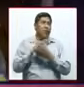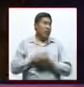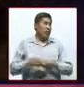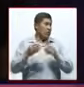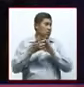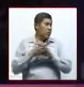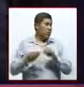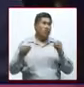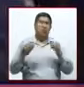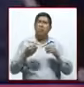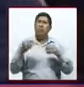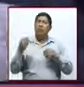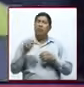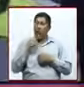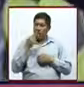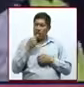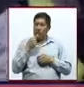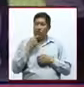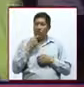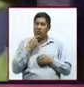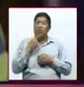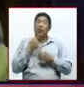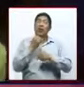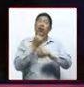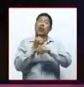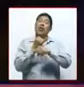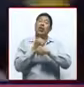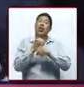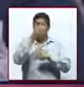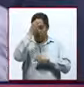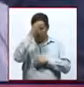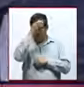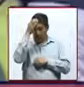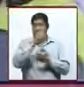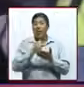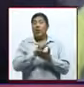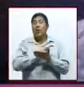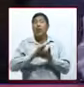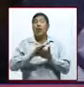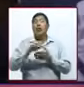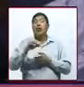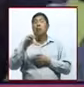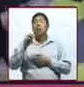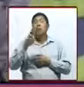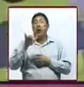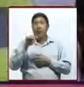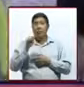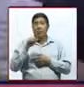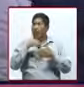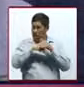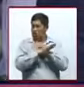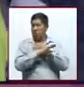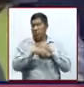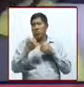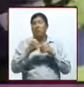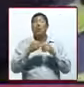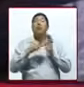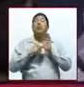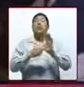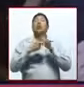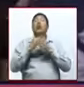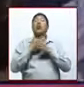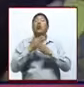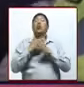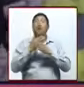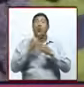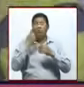que tiene Gerardo, la parroquia Santa María, porque ellos son devotos de este santo que se encuentra. Y tenemos esta nota para compartir